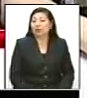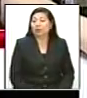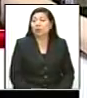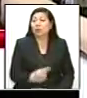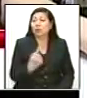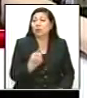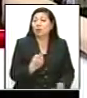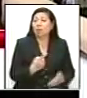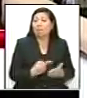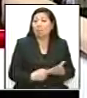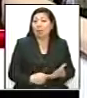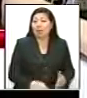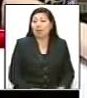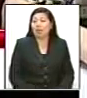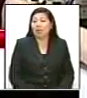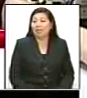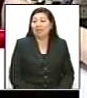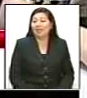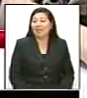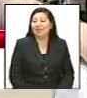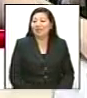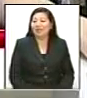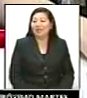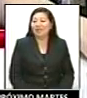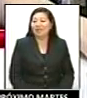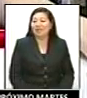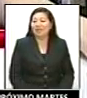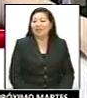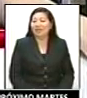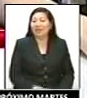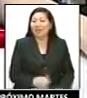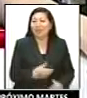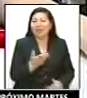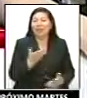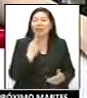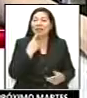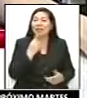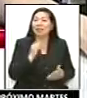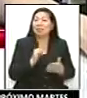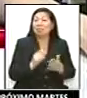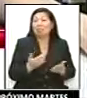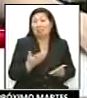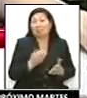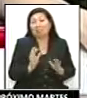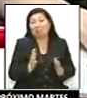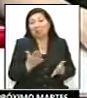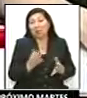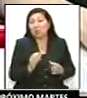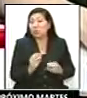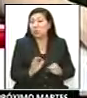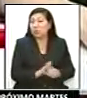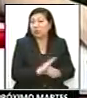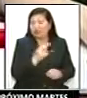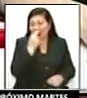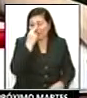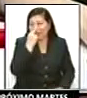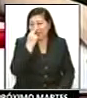solo, para no quitar el tiempo a mis demás colegas, diré algo que me ha parecido sumamente